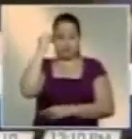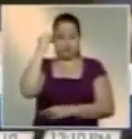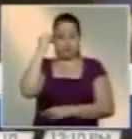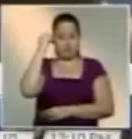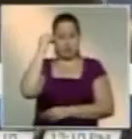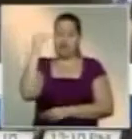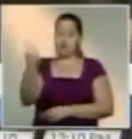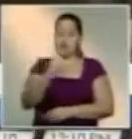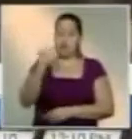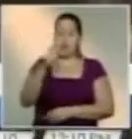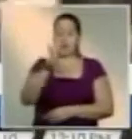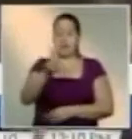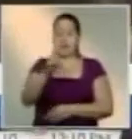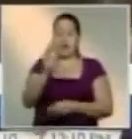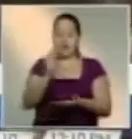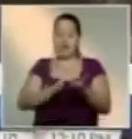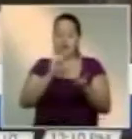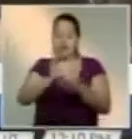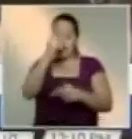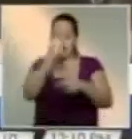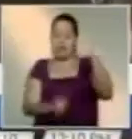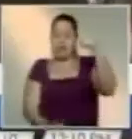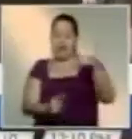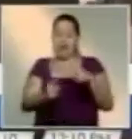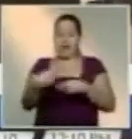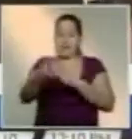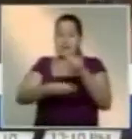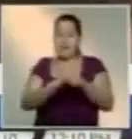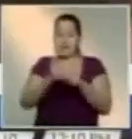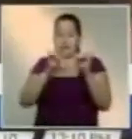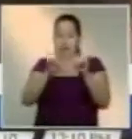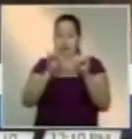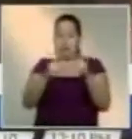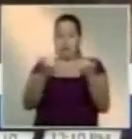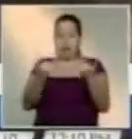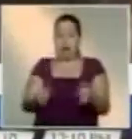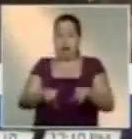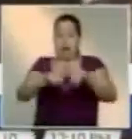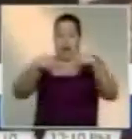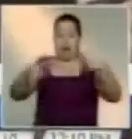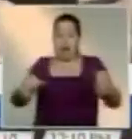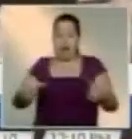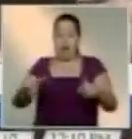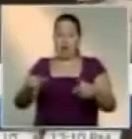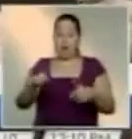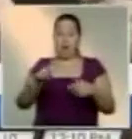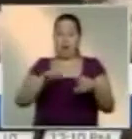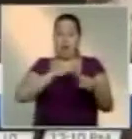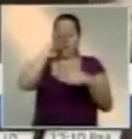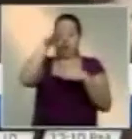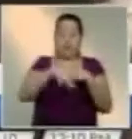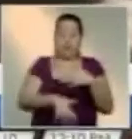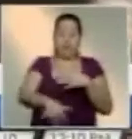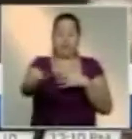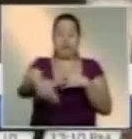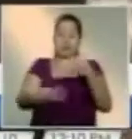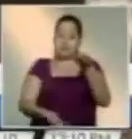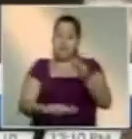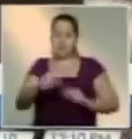un tercio del daño que llegara a causar si se desbordara el lago de las Tacariguas. Resulta que allí se construyó un